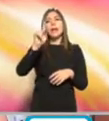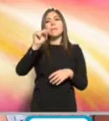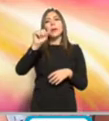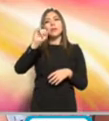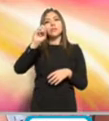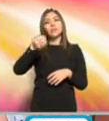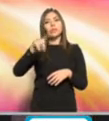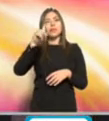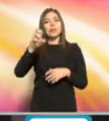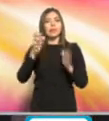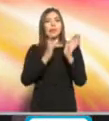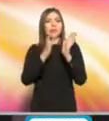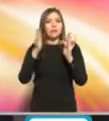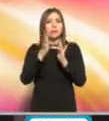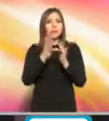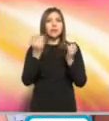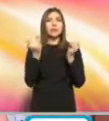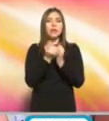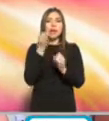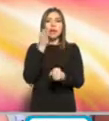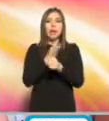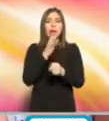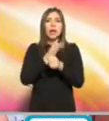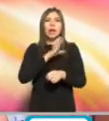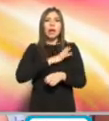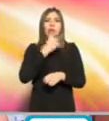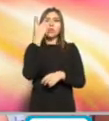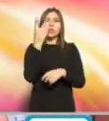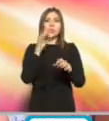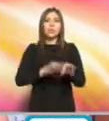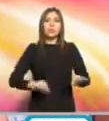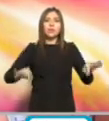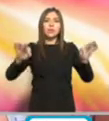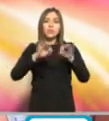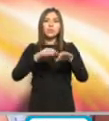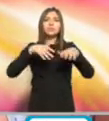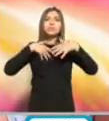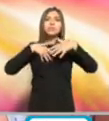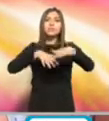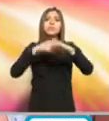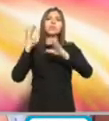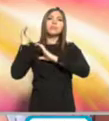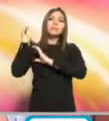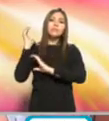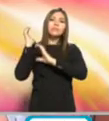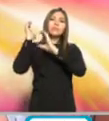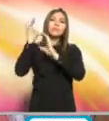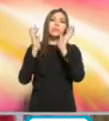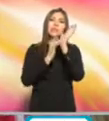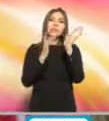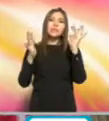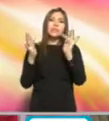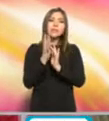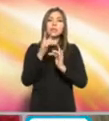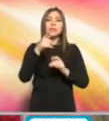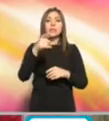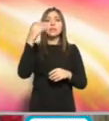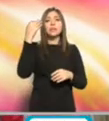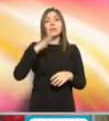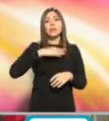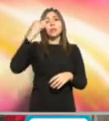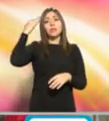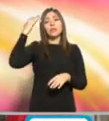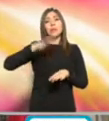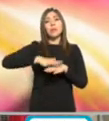muy importantes. También, Actualmente. ¿El de Iztapalapa? El ¿Es de uno? Iztapalapa, Ajá. que Sí. es vamos a decirlo que es un Via Crucis que lleva más de 150